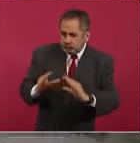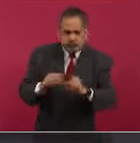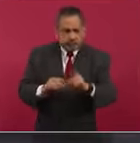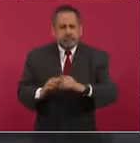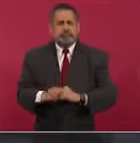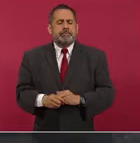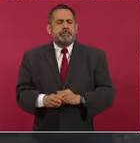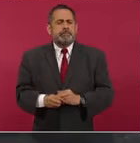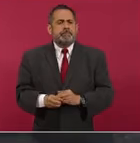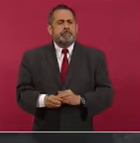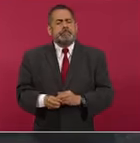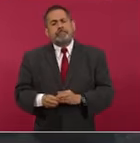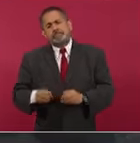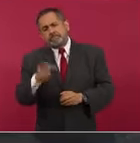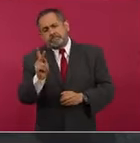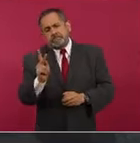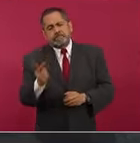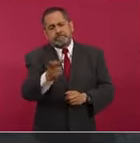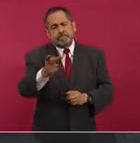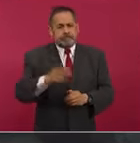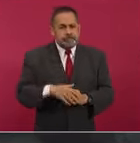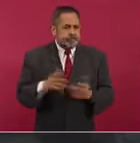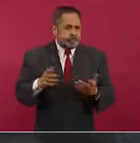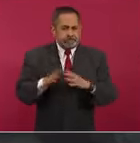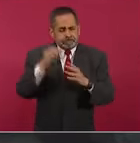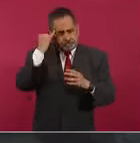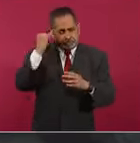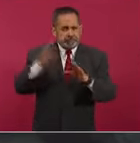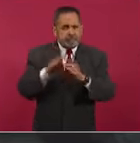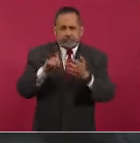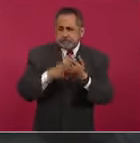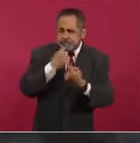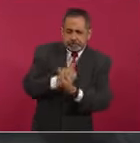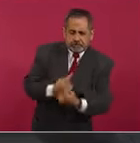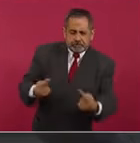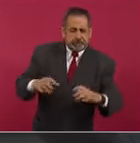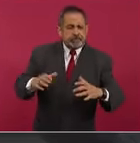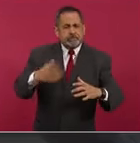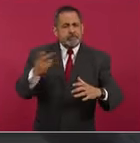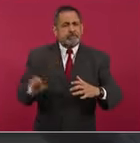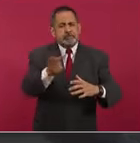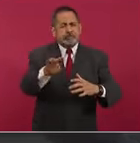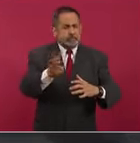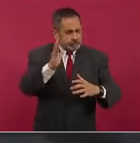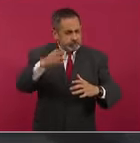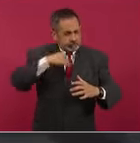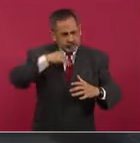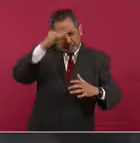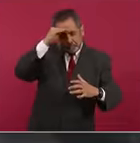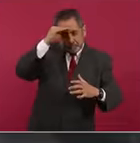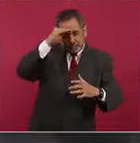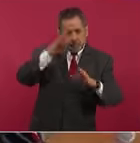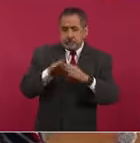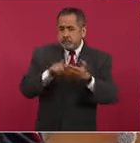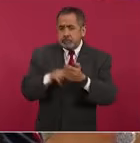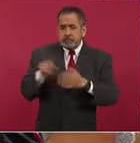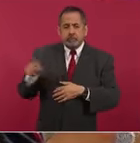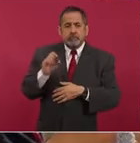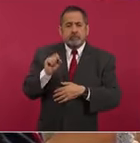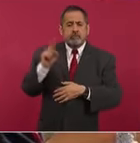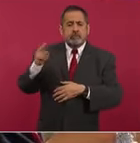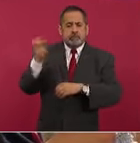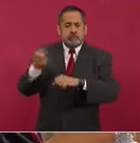por conocer esta cuestión, esta idiosincrasia que se trata con los chicos, es preguntarle si ya se contempla justamente con el subsecretario Hugo